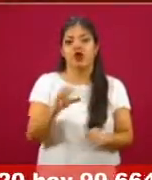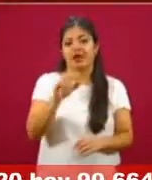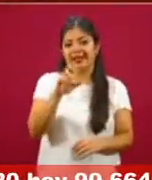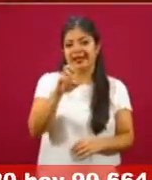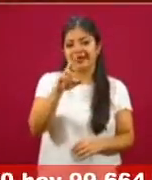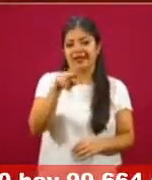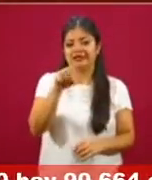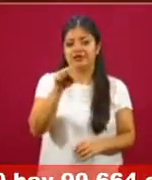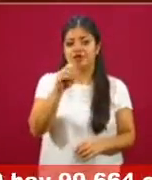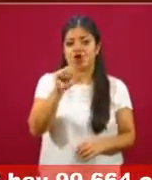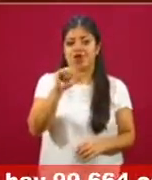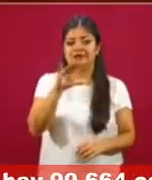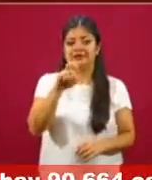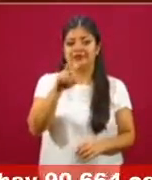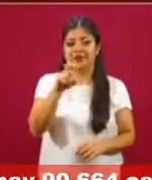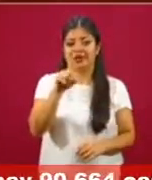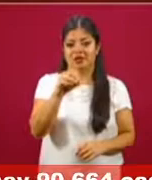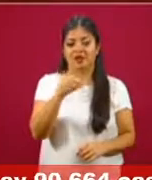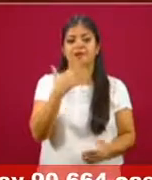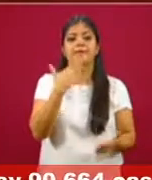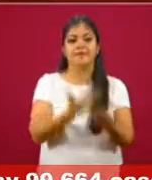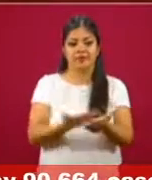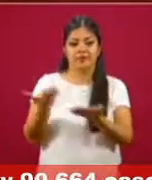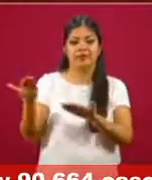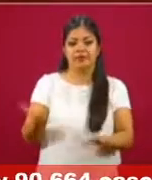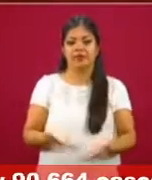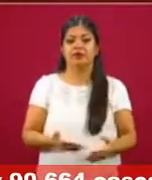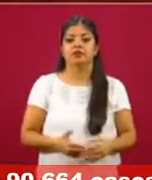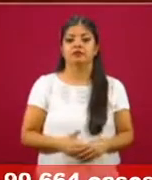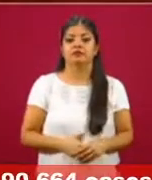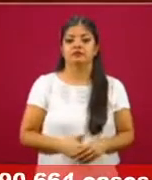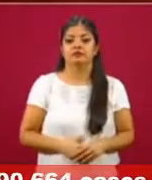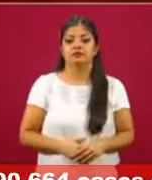Acevedo Fernández. Bienvenido.